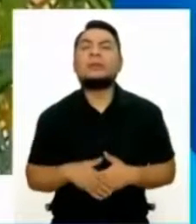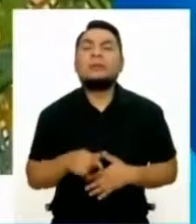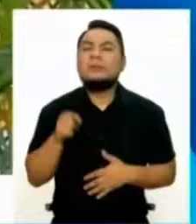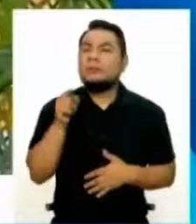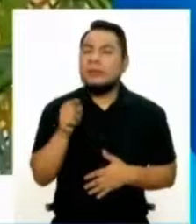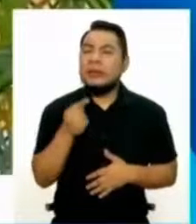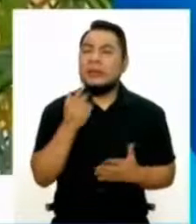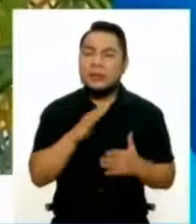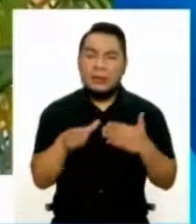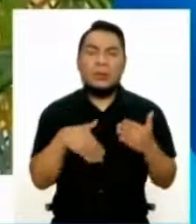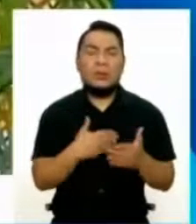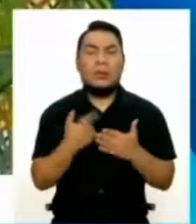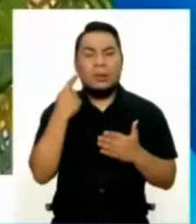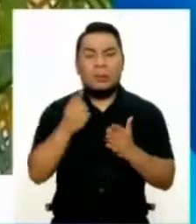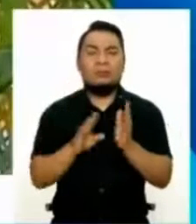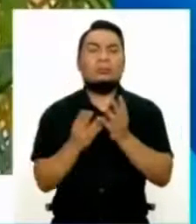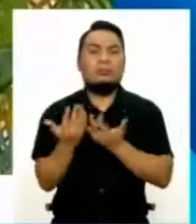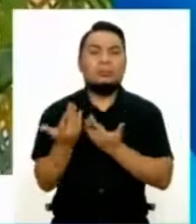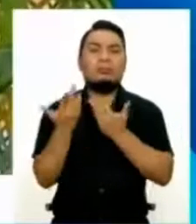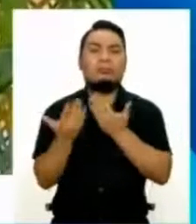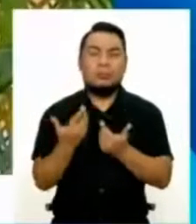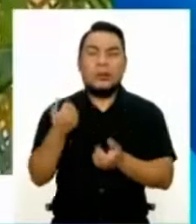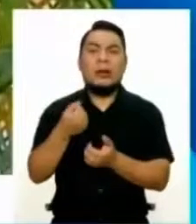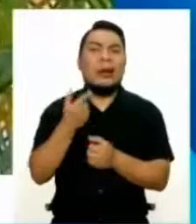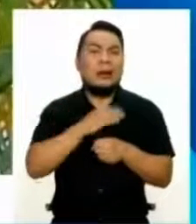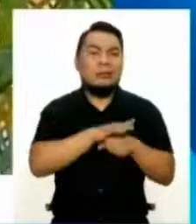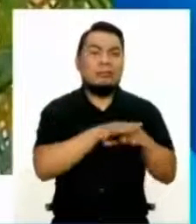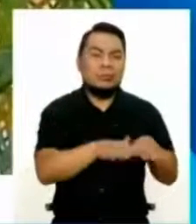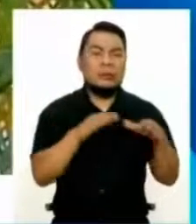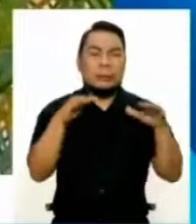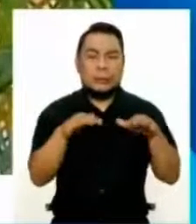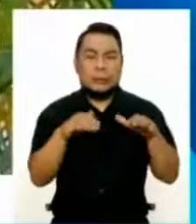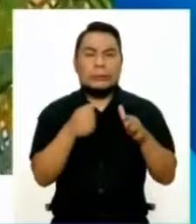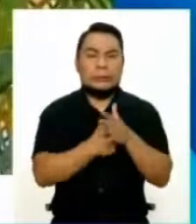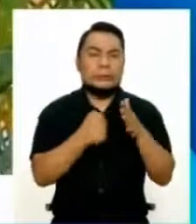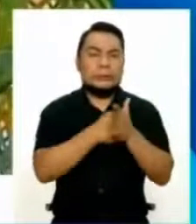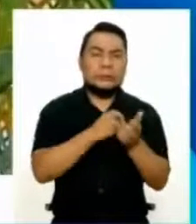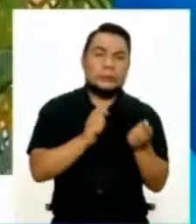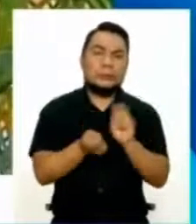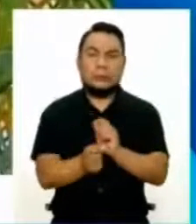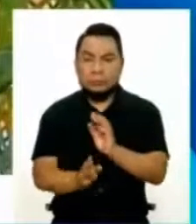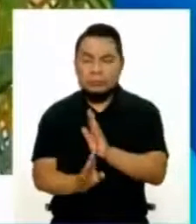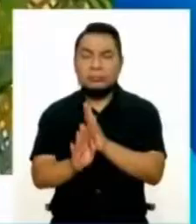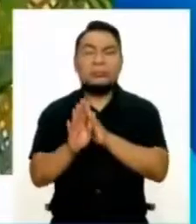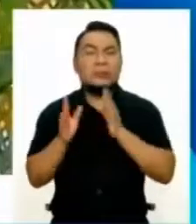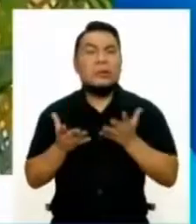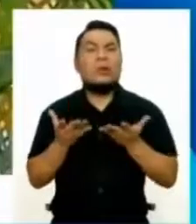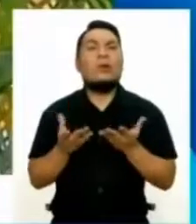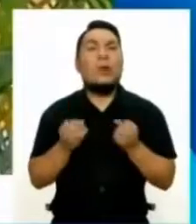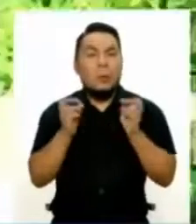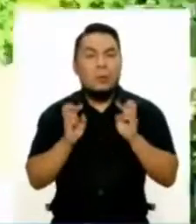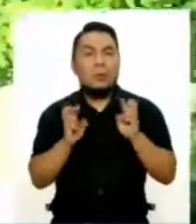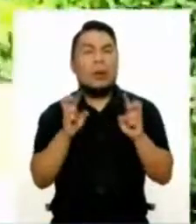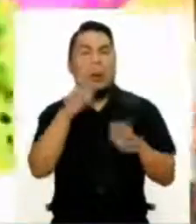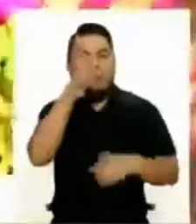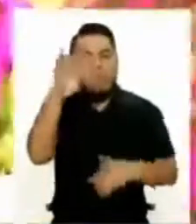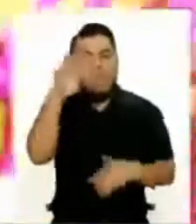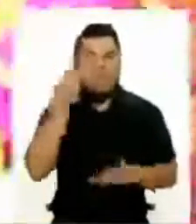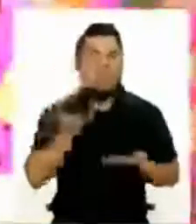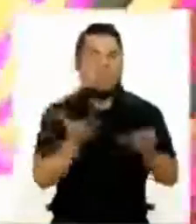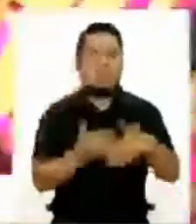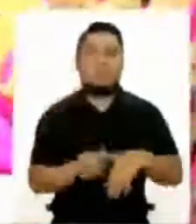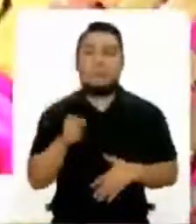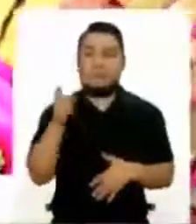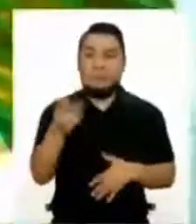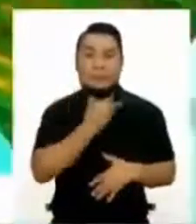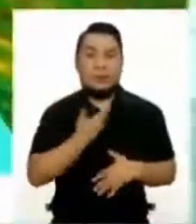efecto rebote esperando tras la pandemia, sino también a oportunas políticas.